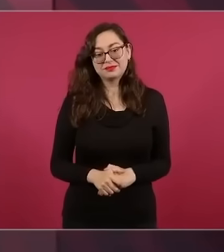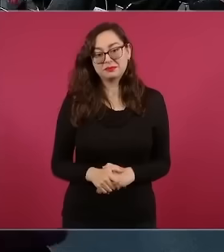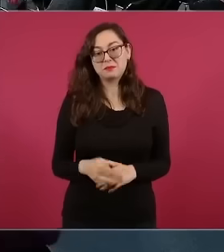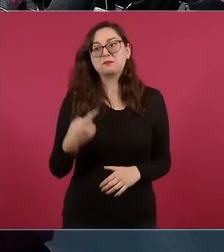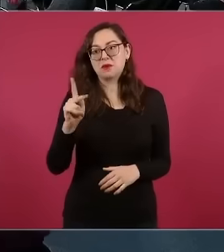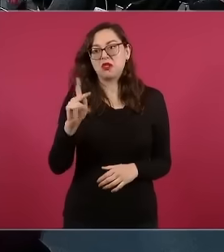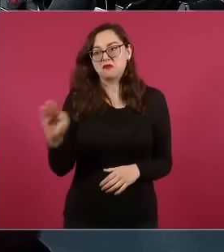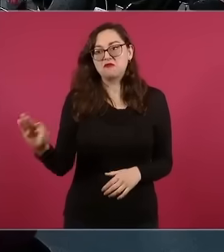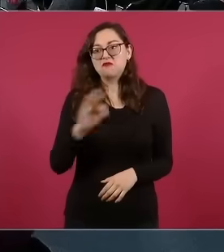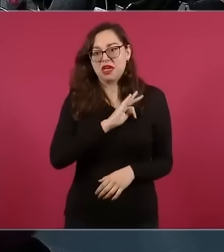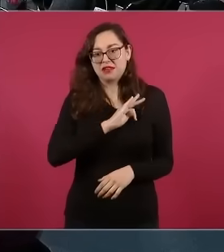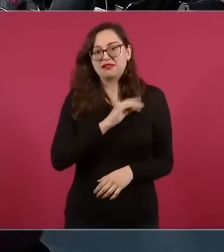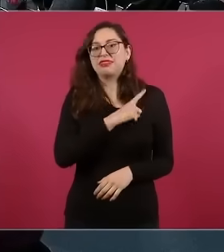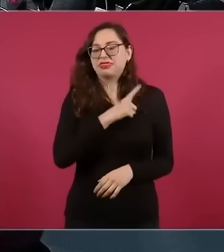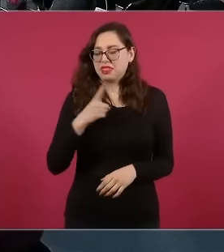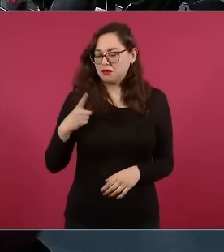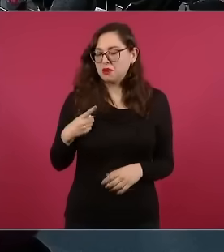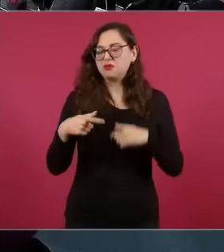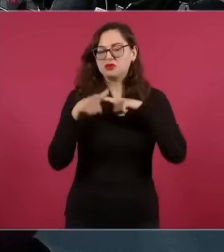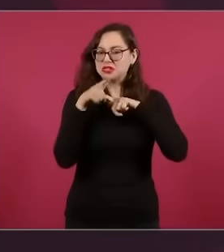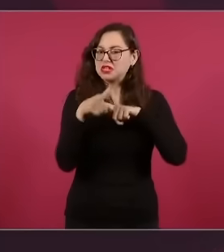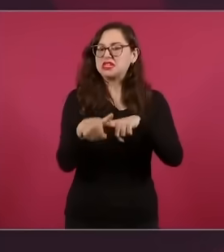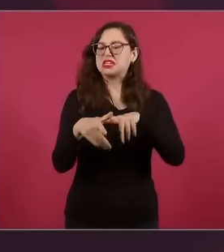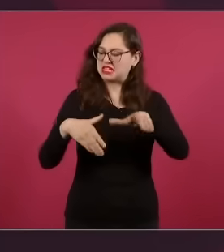Y tenemos que caminar hacia